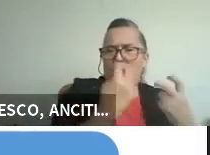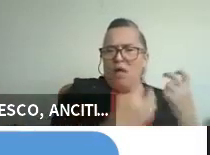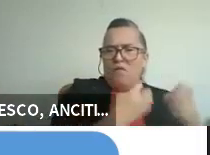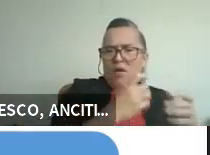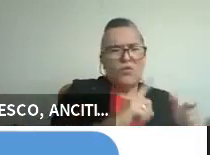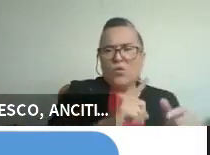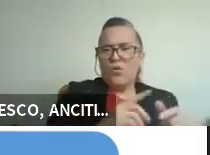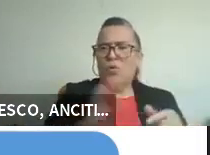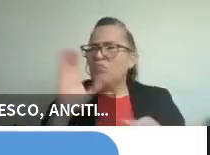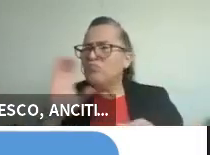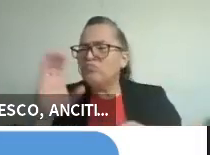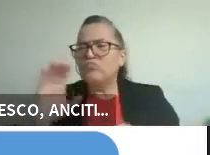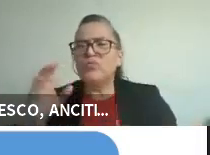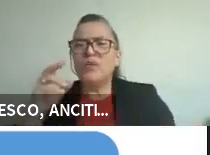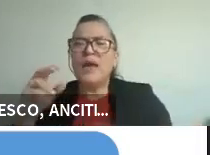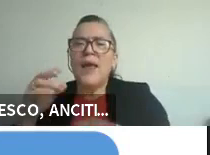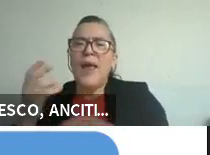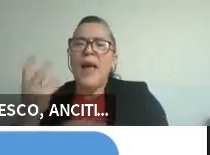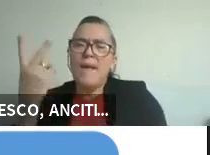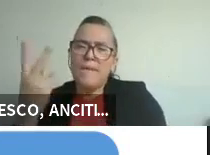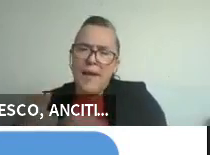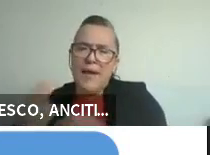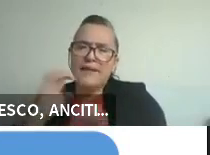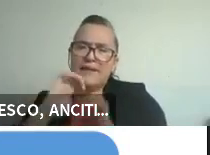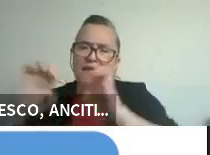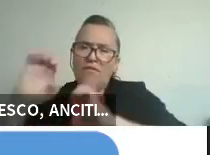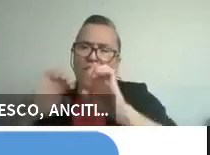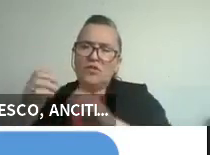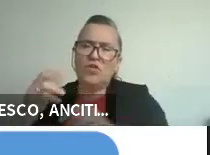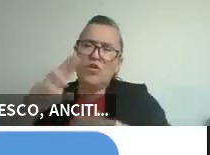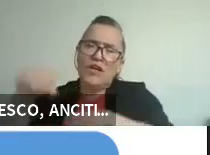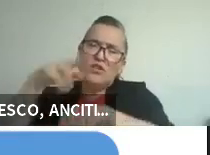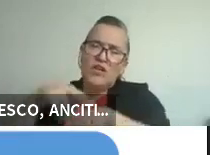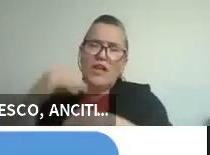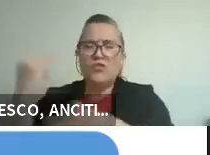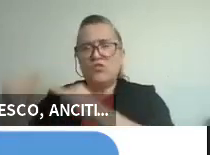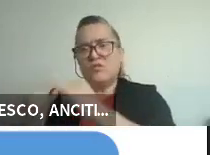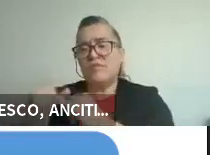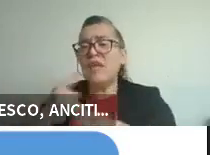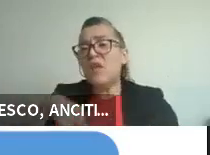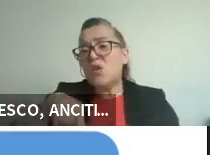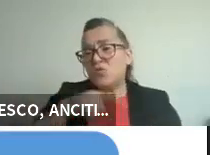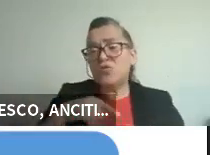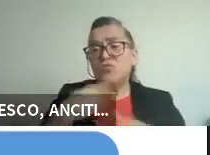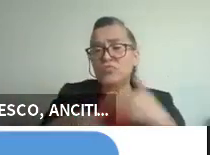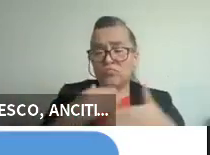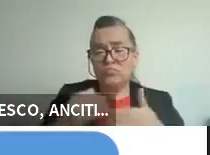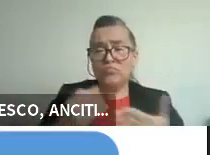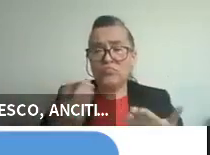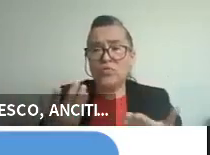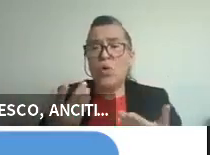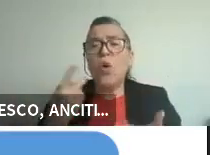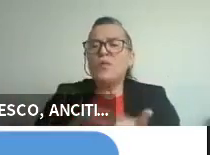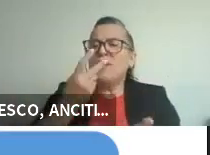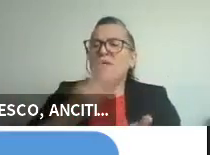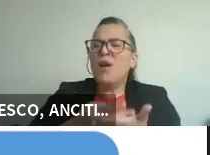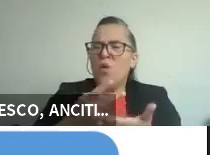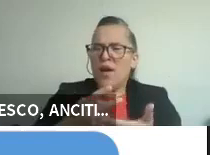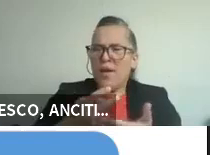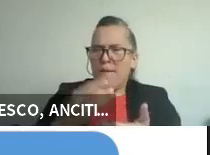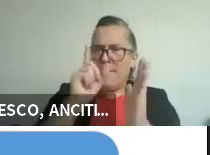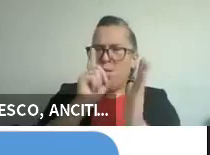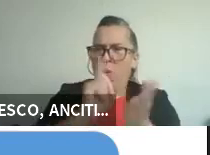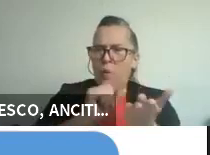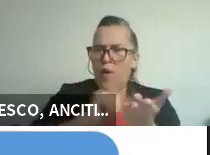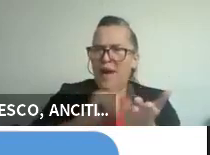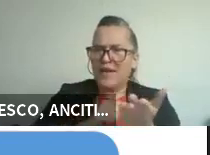nacionales o internacionales y refinar muy bien en nuestros procesos de evaluación cómo se valoran las publicaciones científicas en revistas